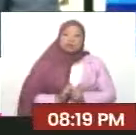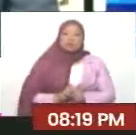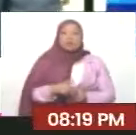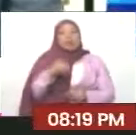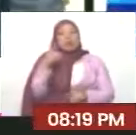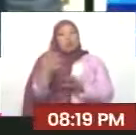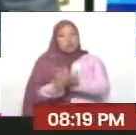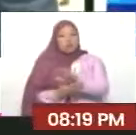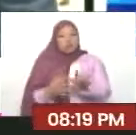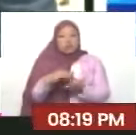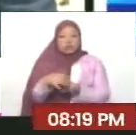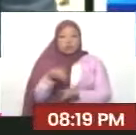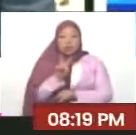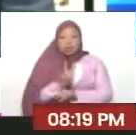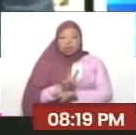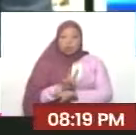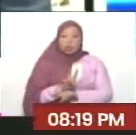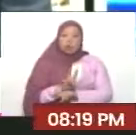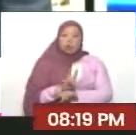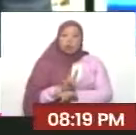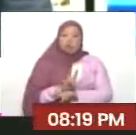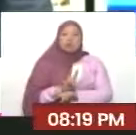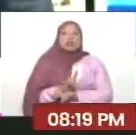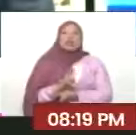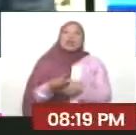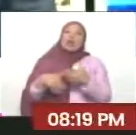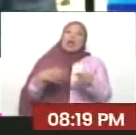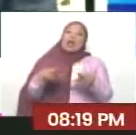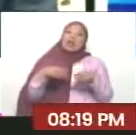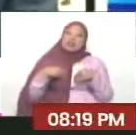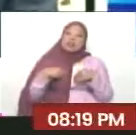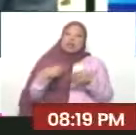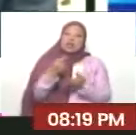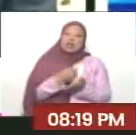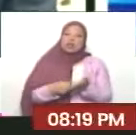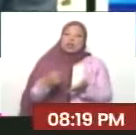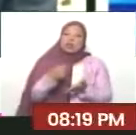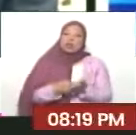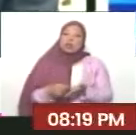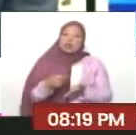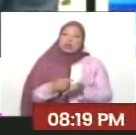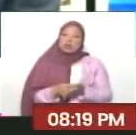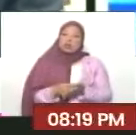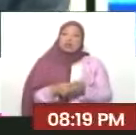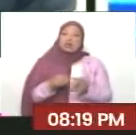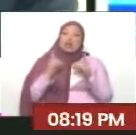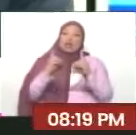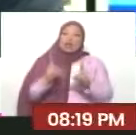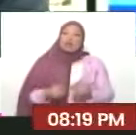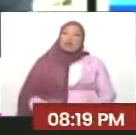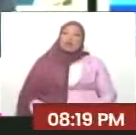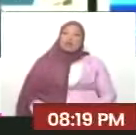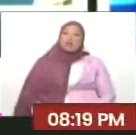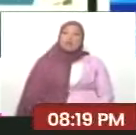dirimir una situación entre dos Estados, acepte por escrito y de viva